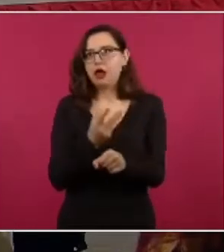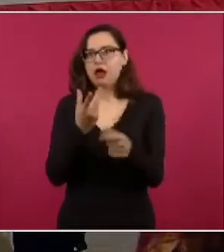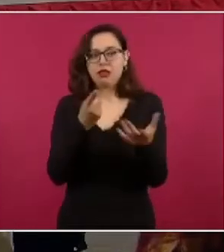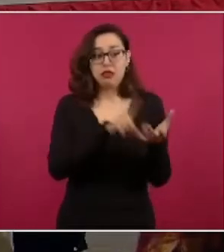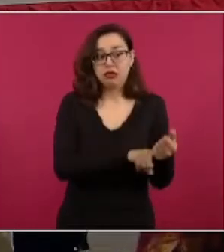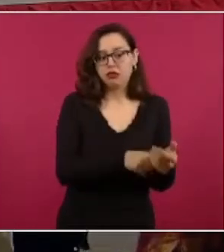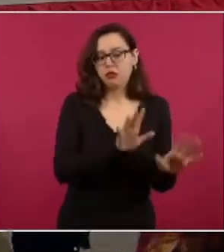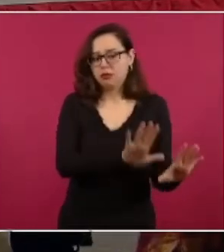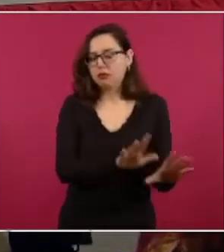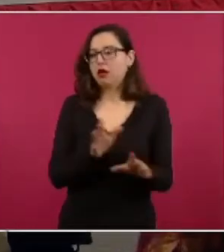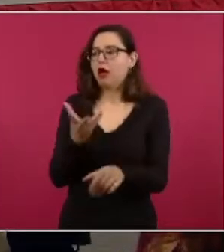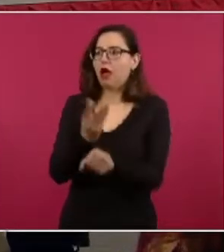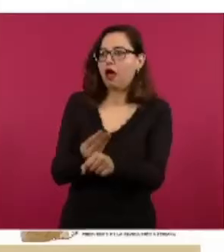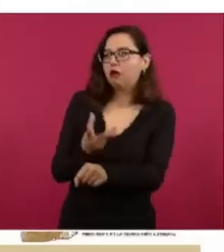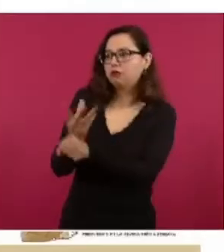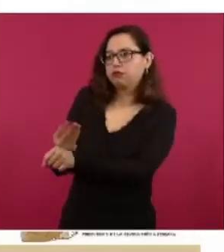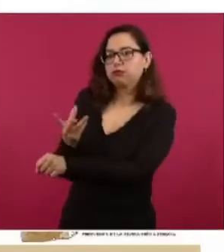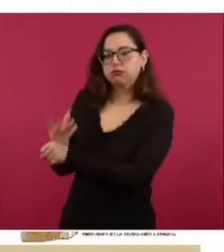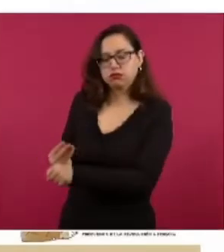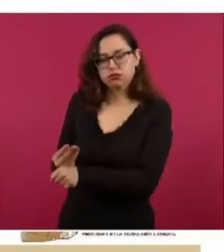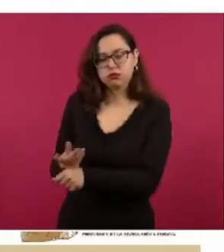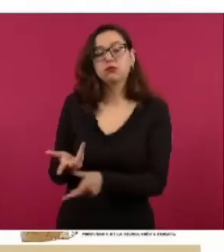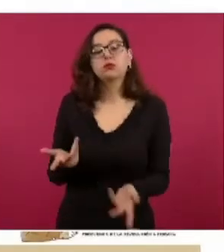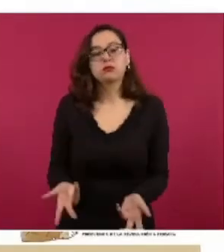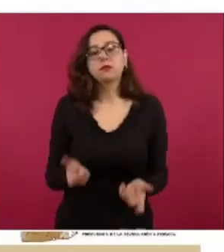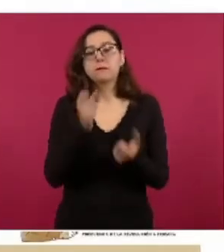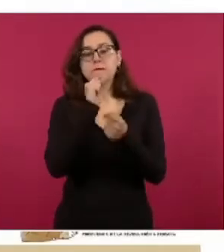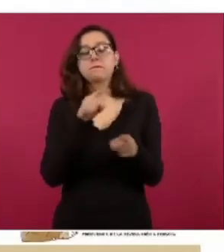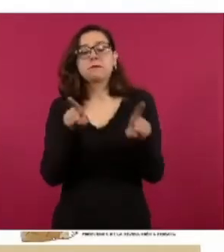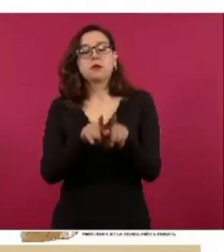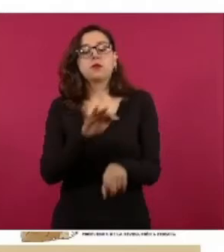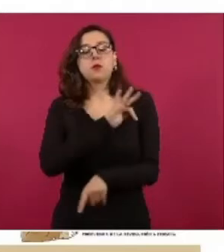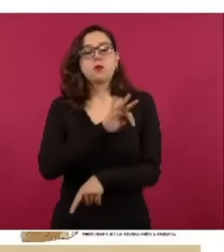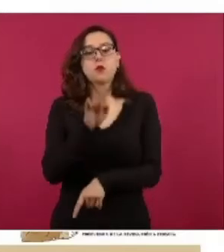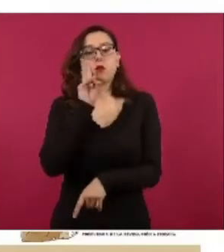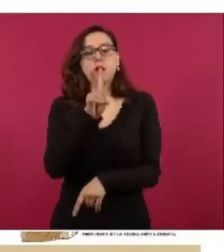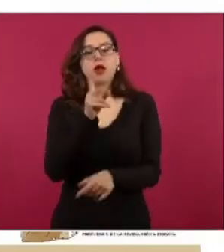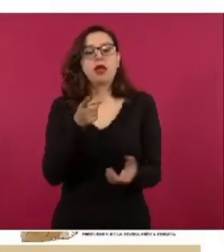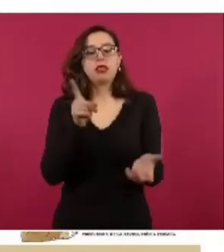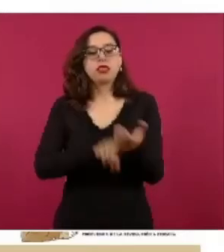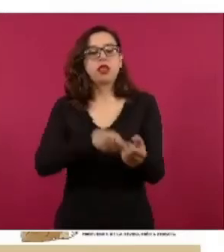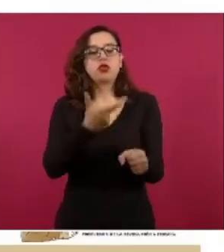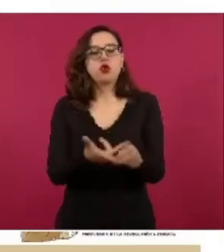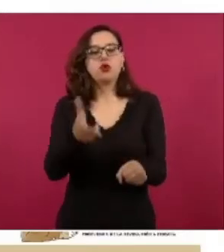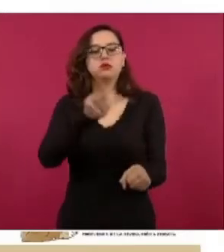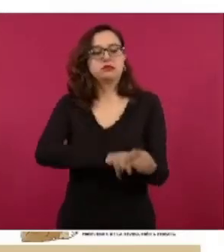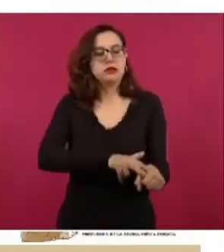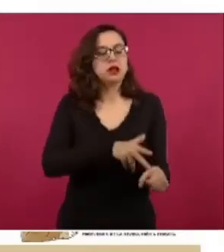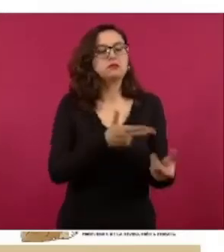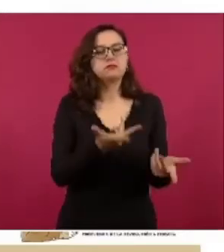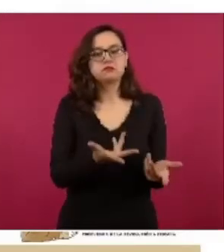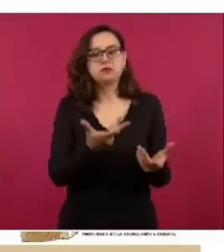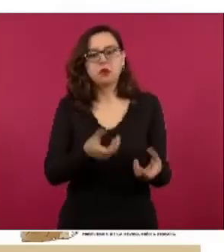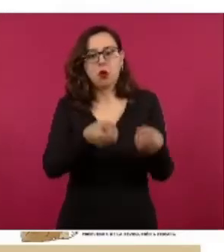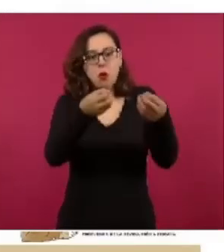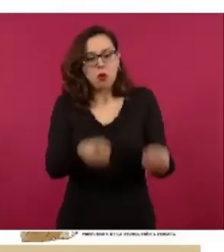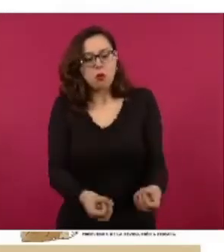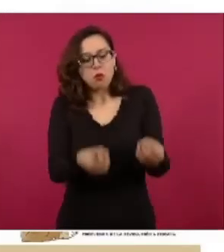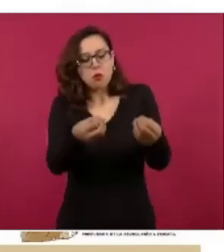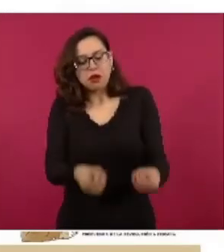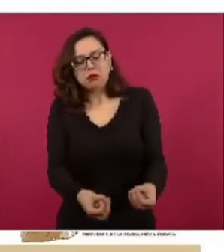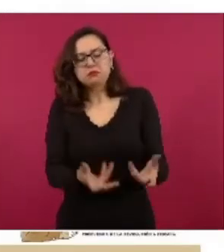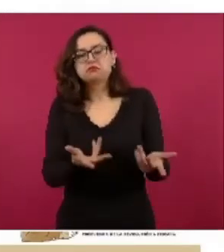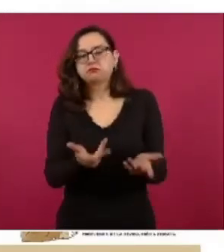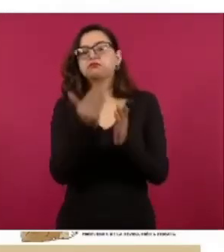semanas que la hospitalización va en franca reducción, la ocupación de camas destinadas al tratamiento de